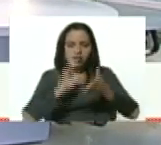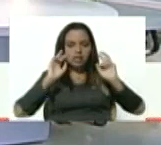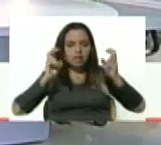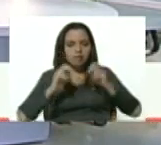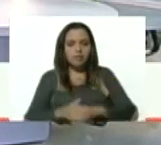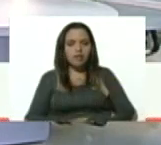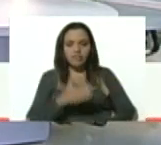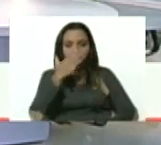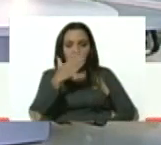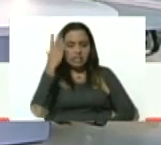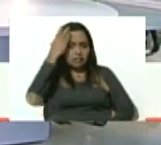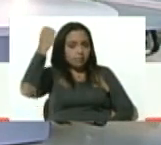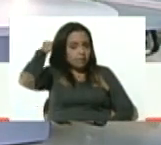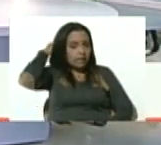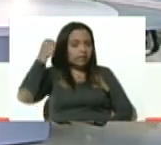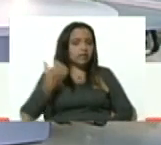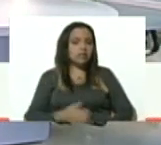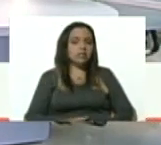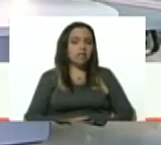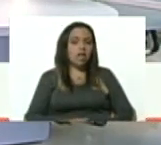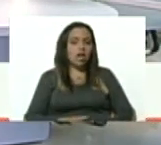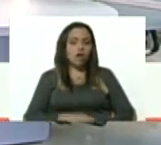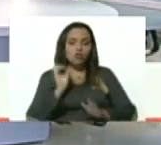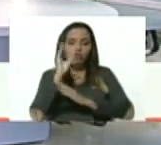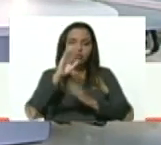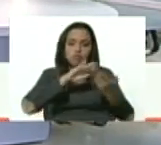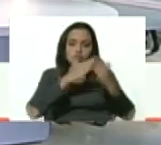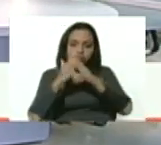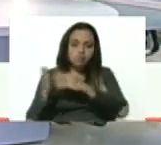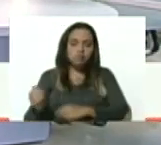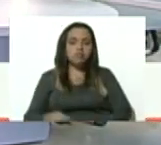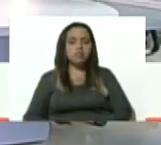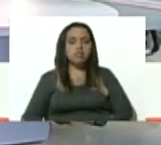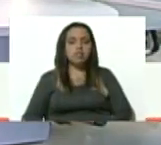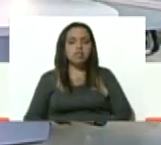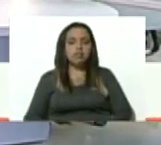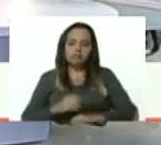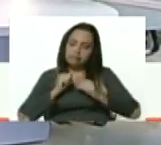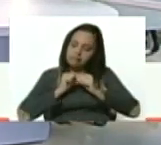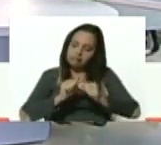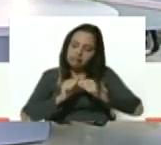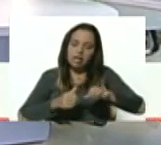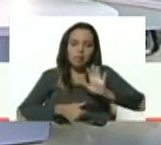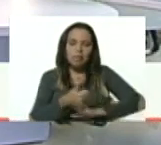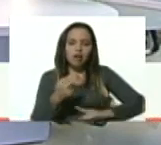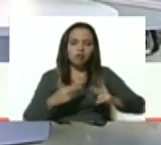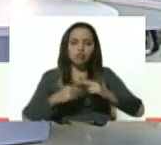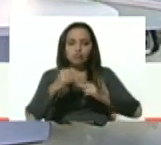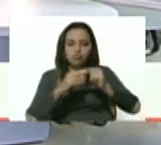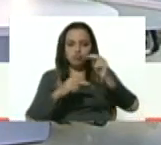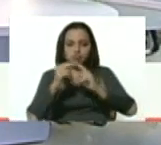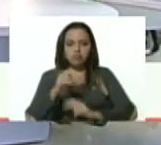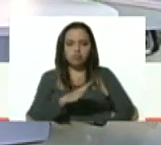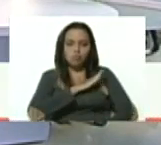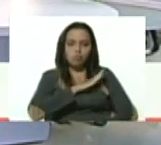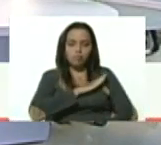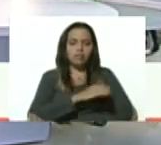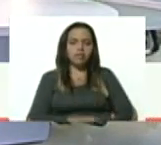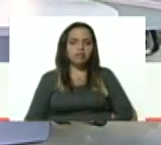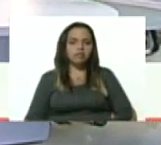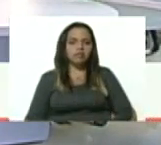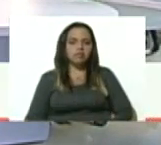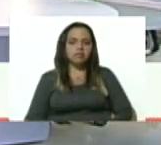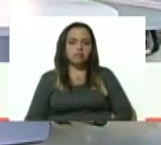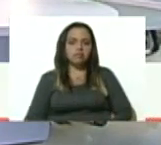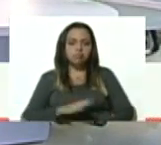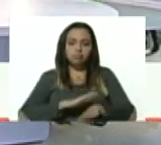de Miranda, a los consejos comunales, a las comunas. Cada vez debe ser más la autoconstrucción. Porque